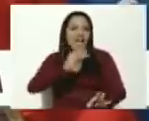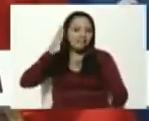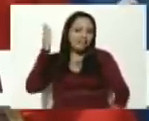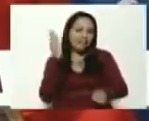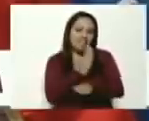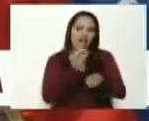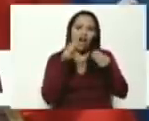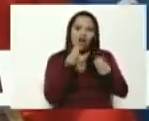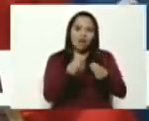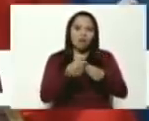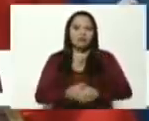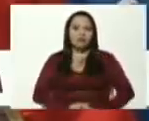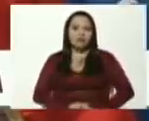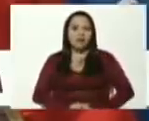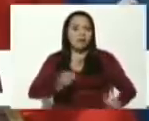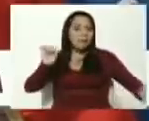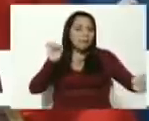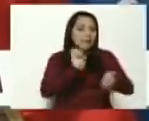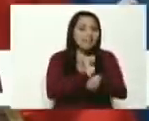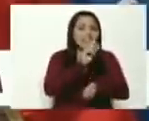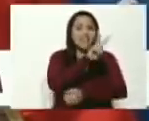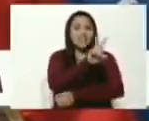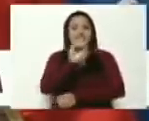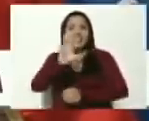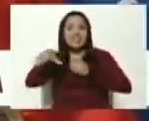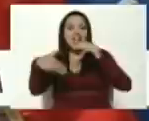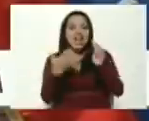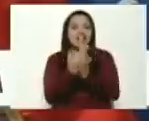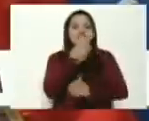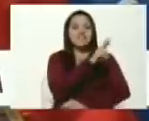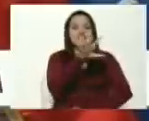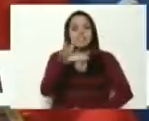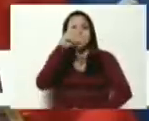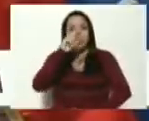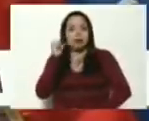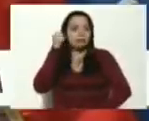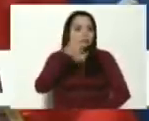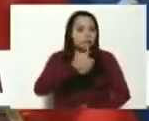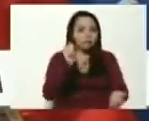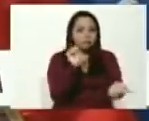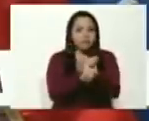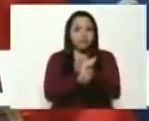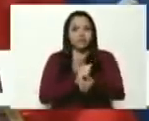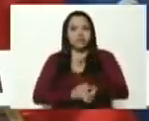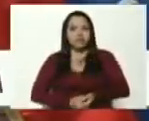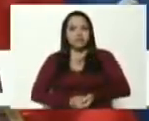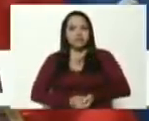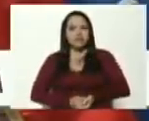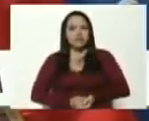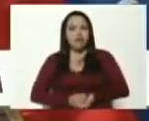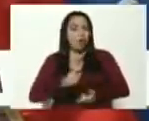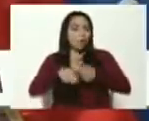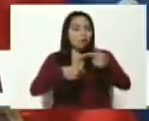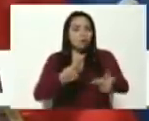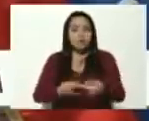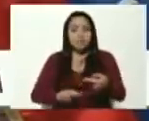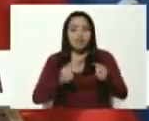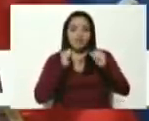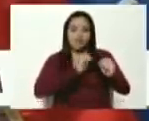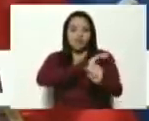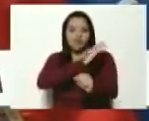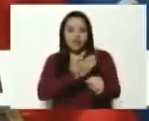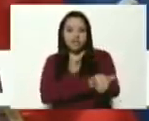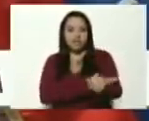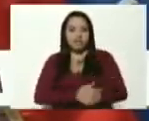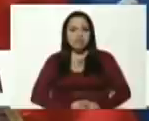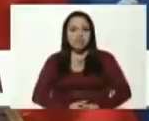con pena de prisión de 20 a 25 años una pena severa. Y si la